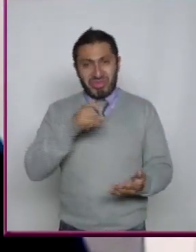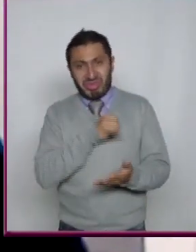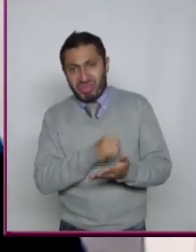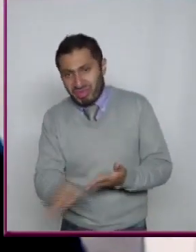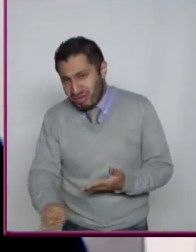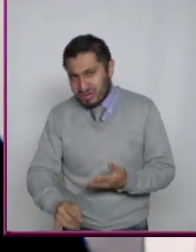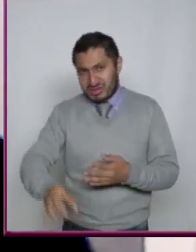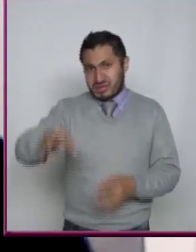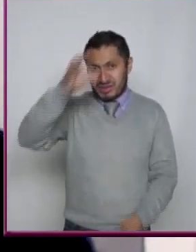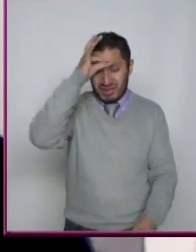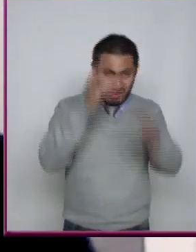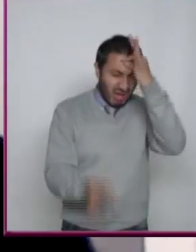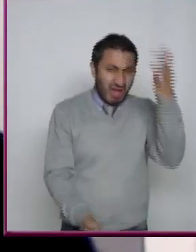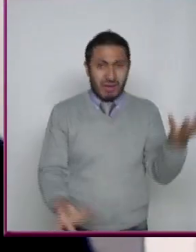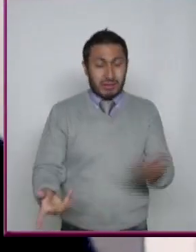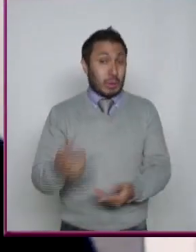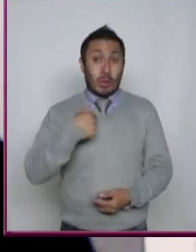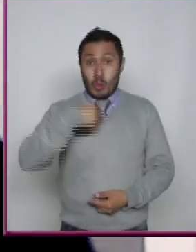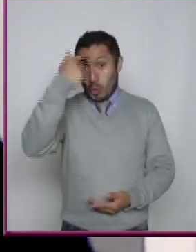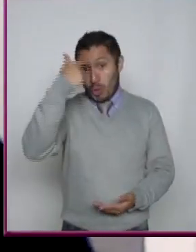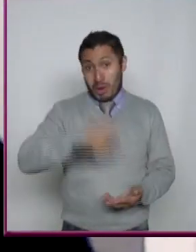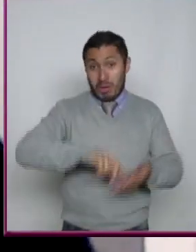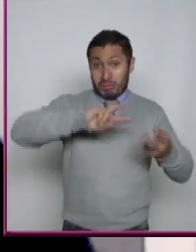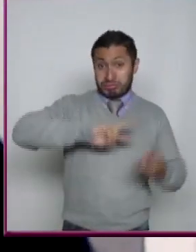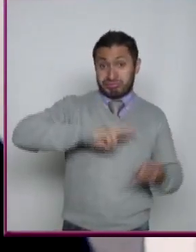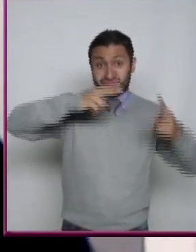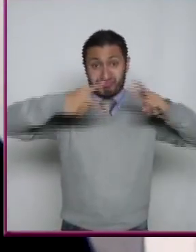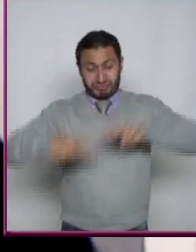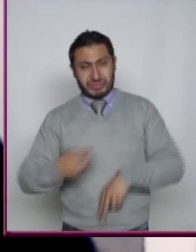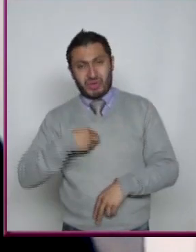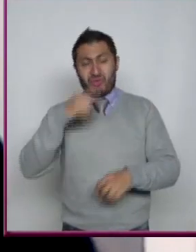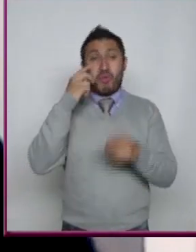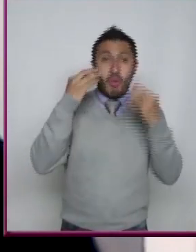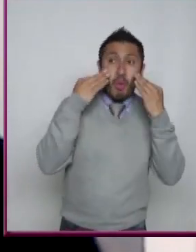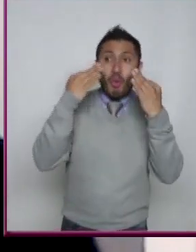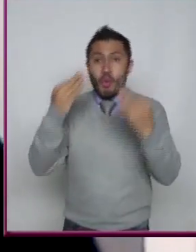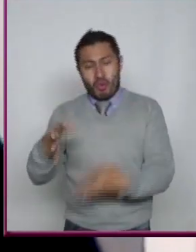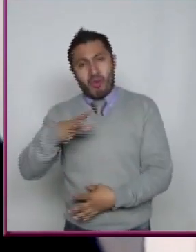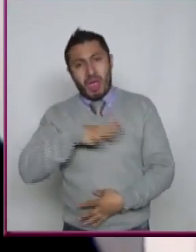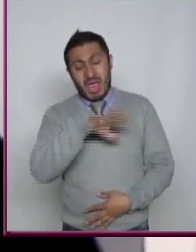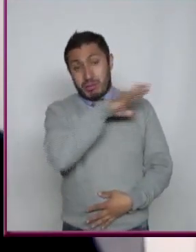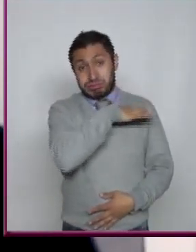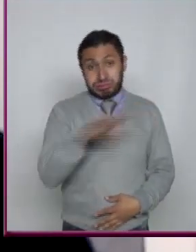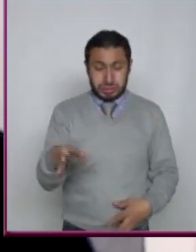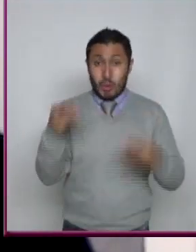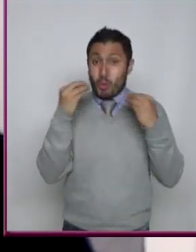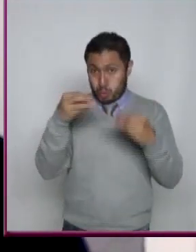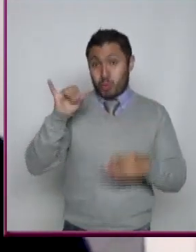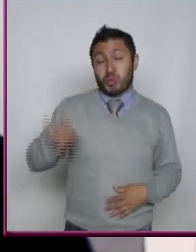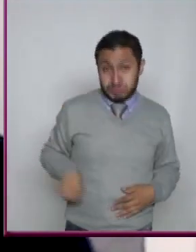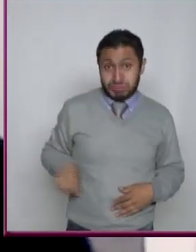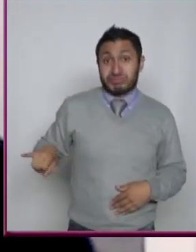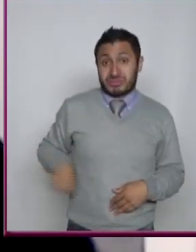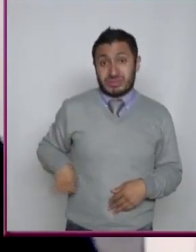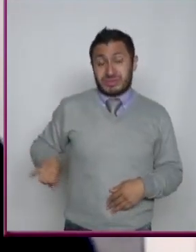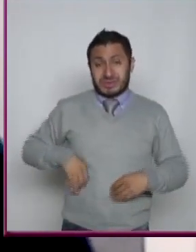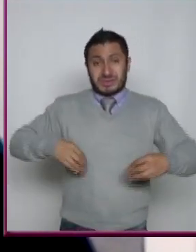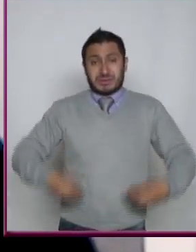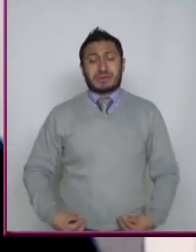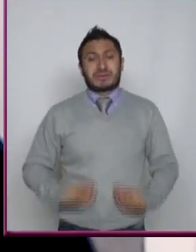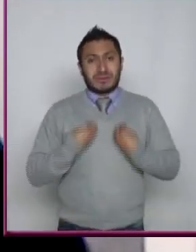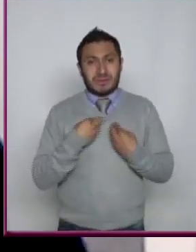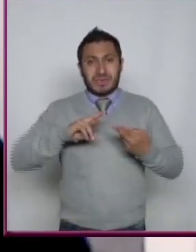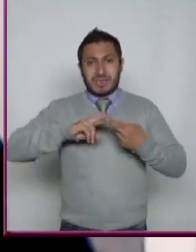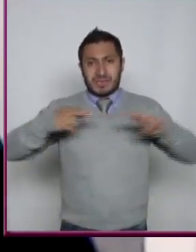decisiones impulsivas, y creo que es lo contrario. En realidad yo he visto que tienen en general mucho interés en cómo vivir